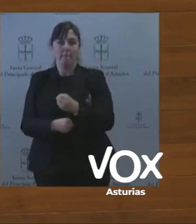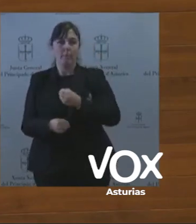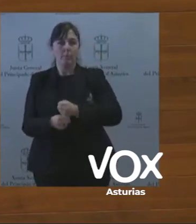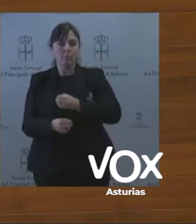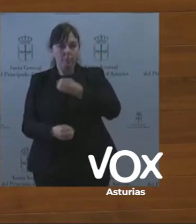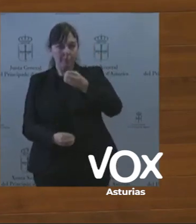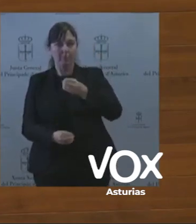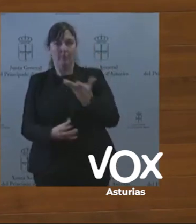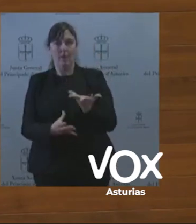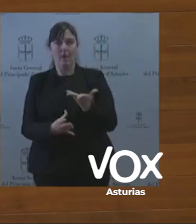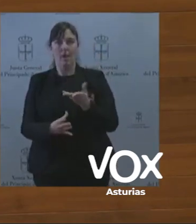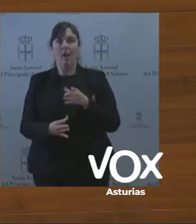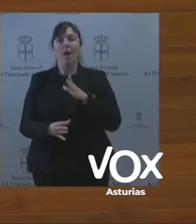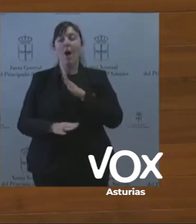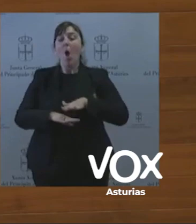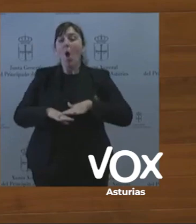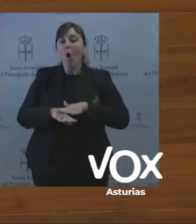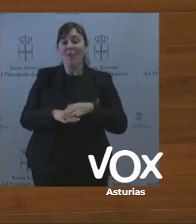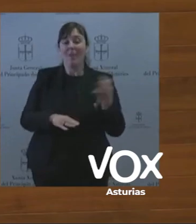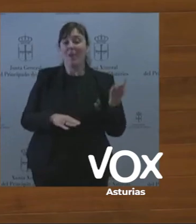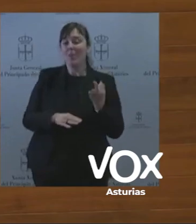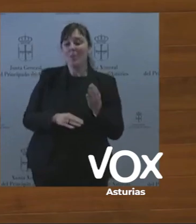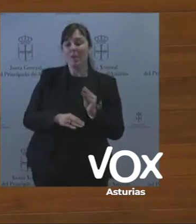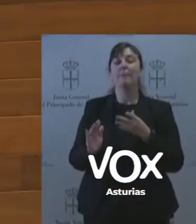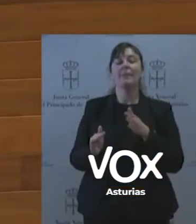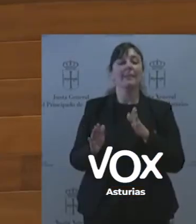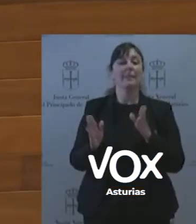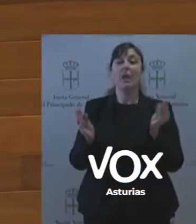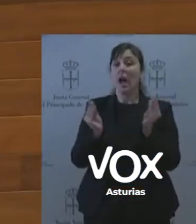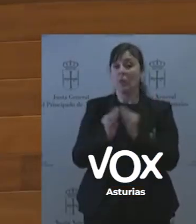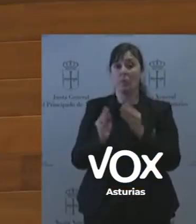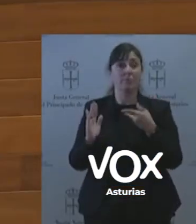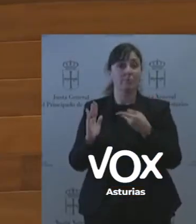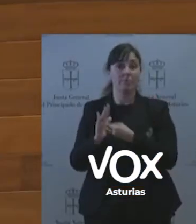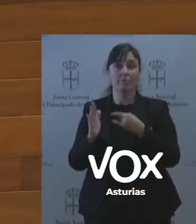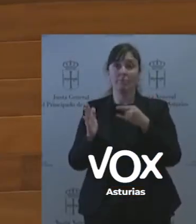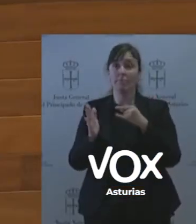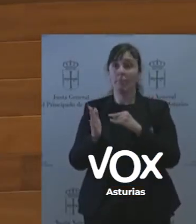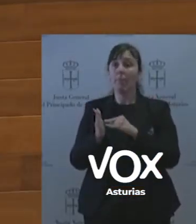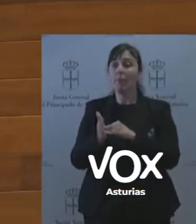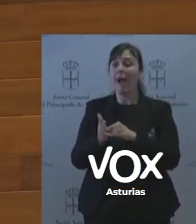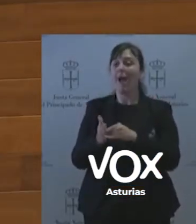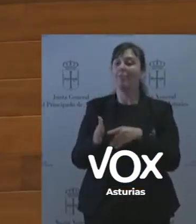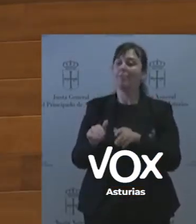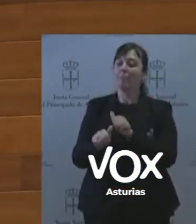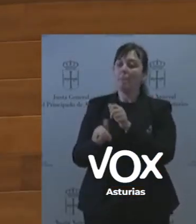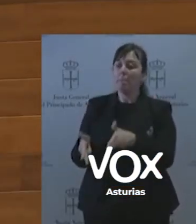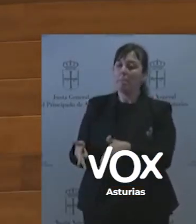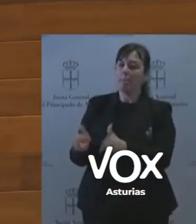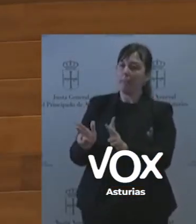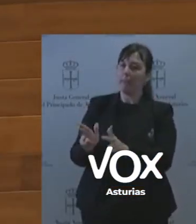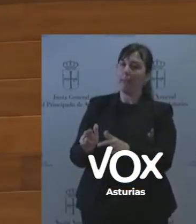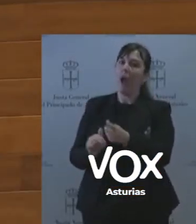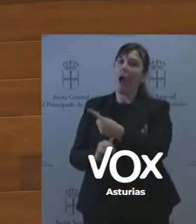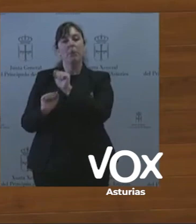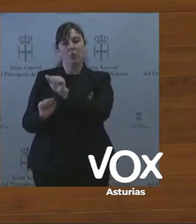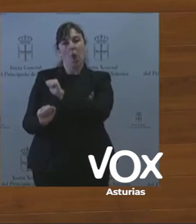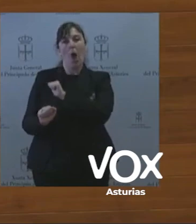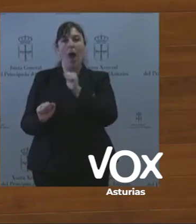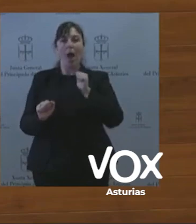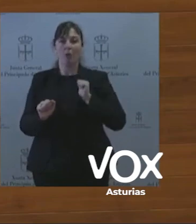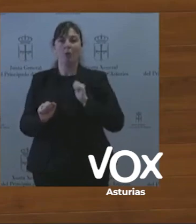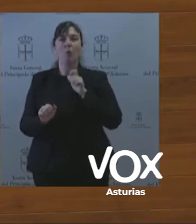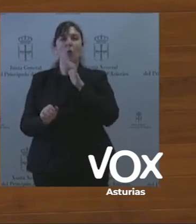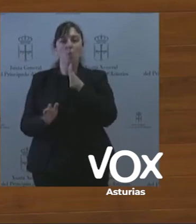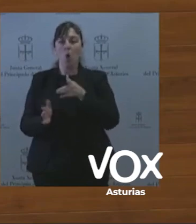el emprendimiento y de fomentar la competitividad. Entendemos que es urgente confeccionar un plan de protección de autónomos que